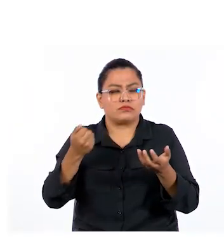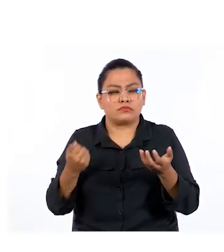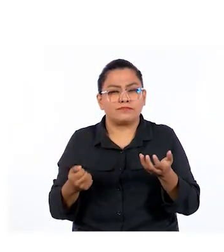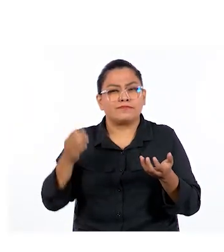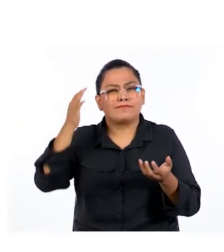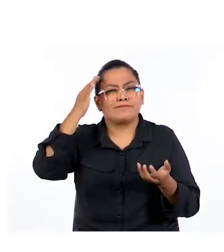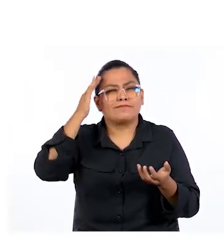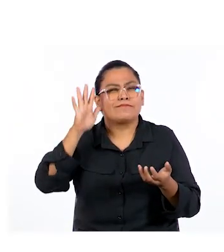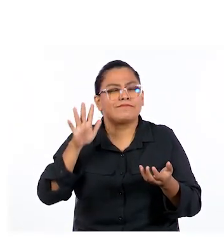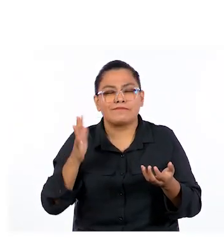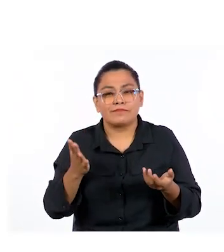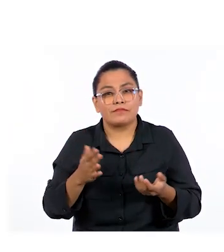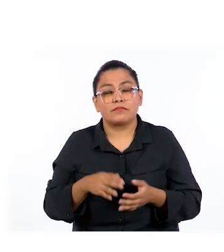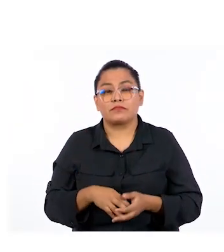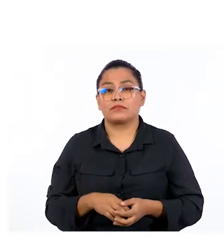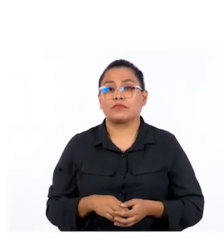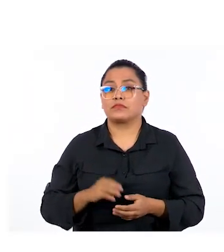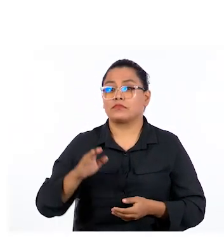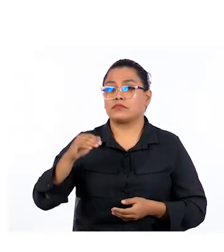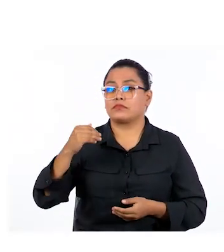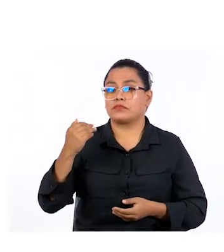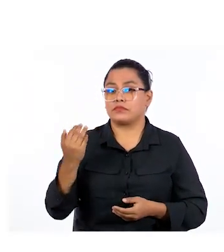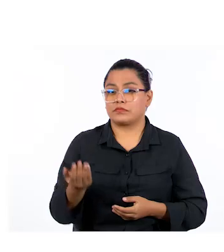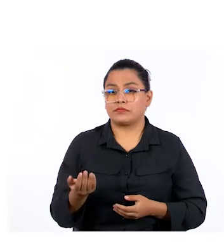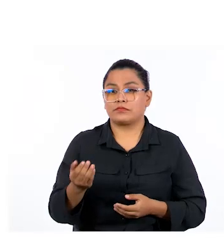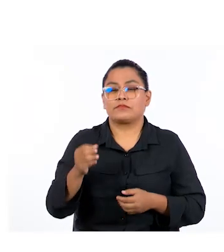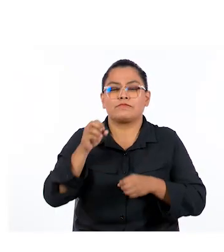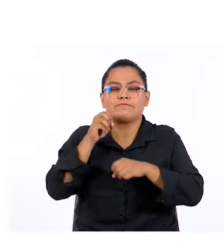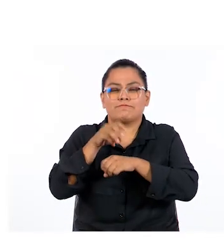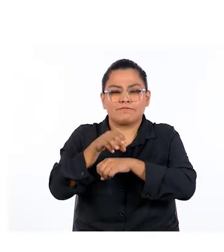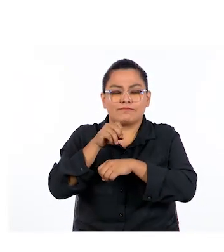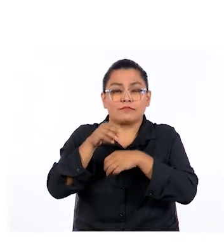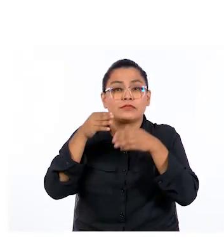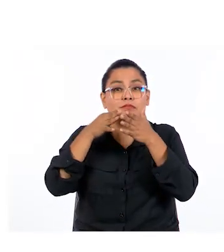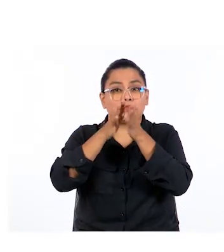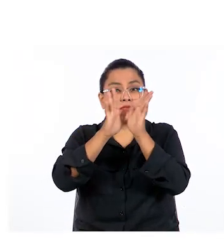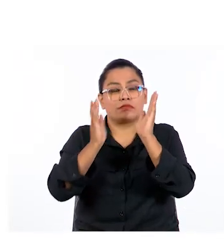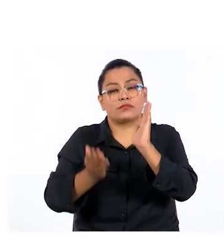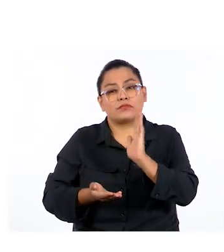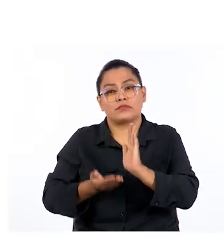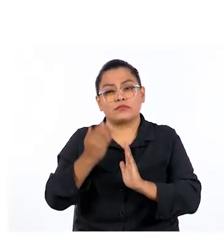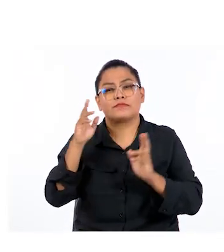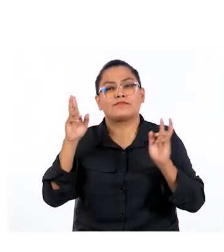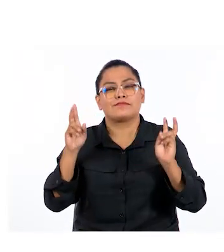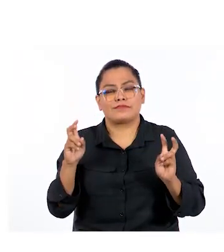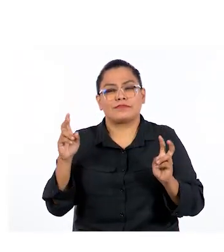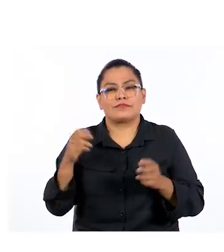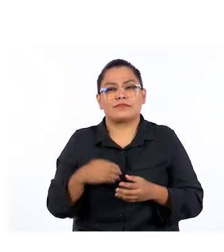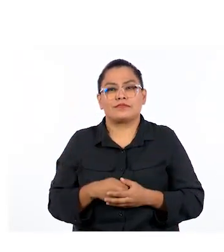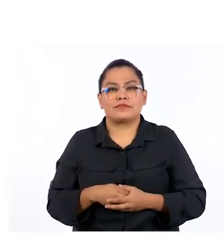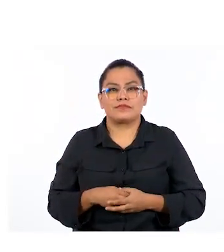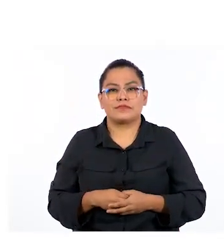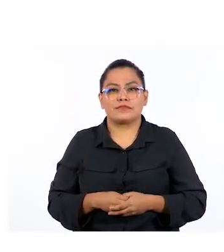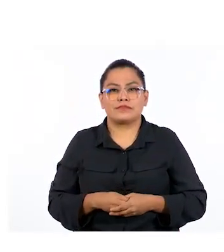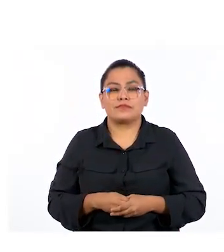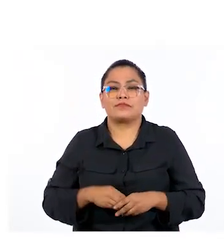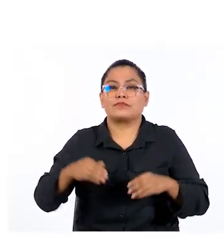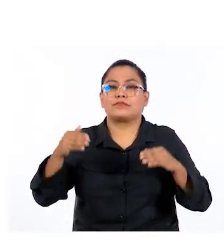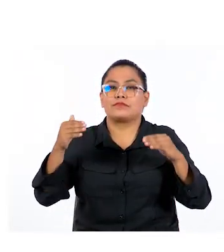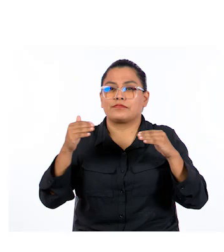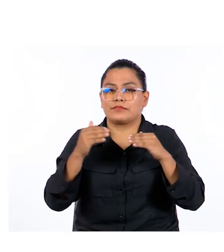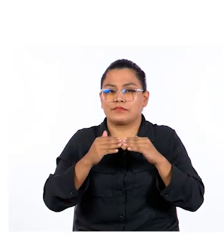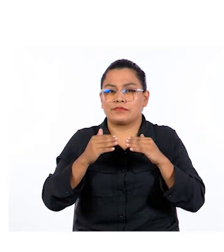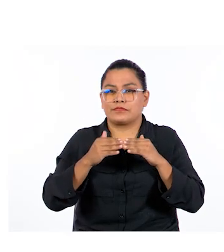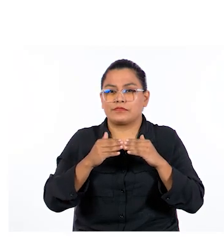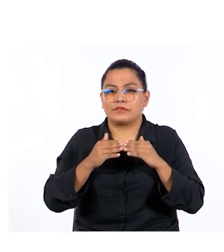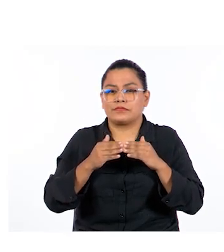Luego tenemos las orientaciones generales para desarrollar los contenidos. Y también se nos brinda en